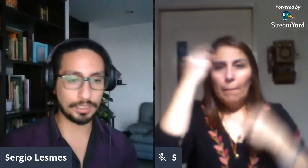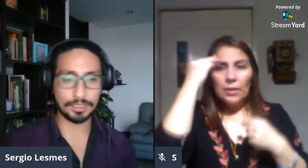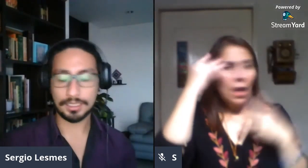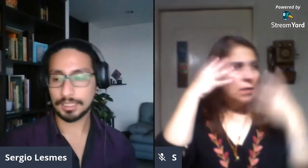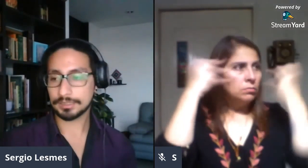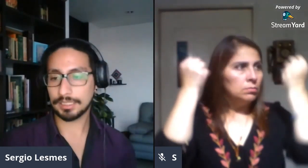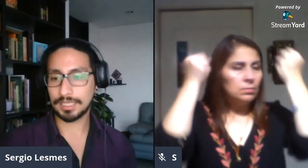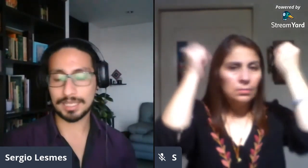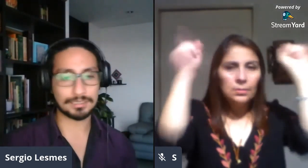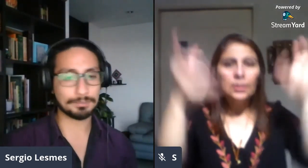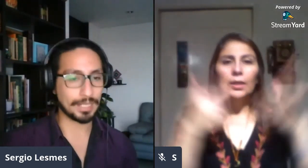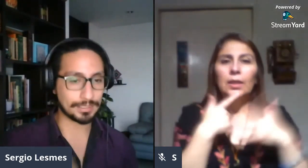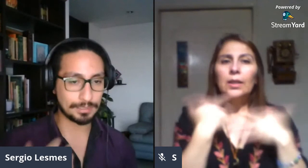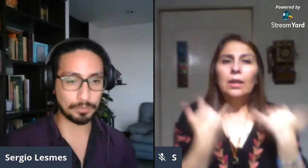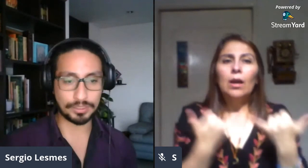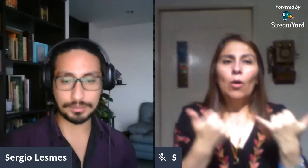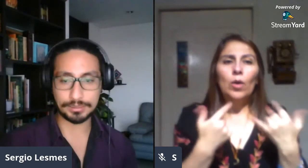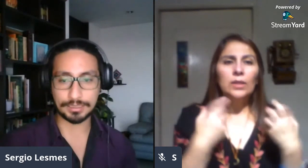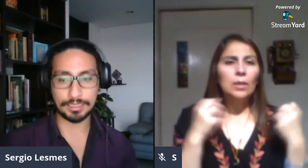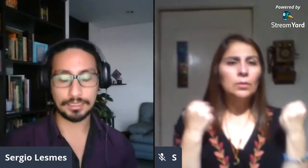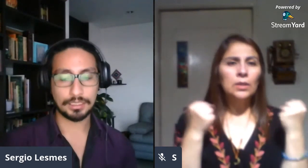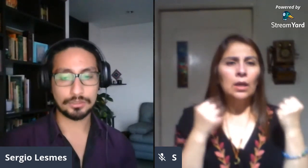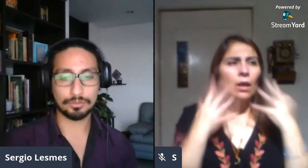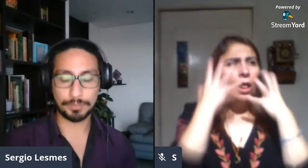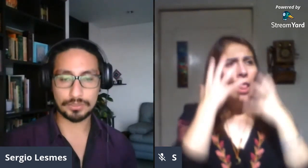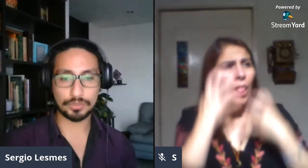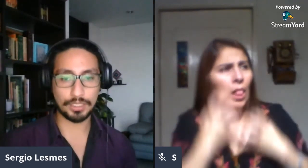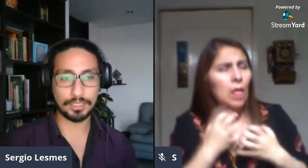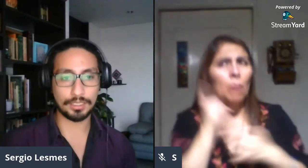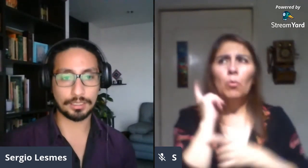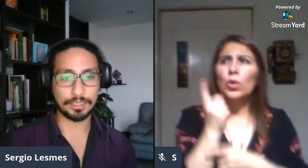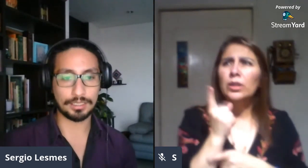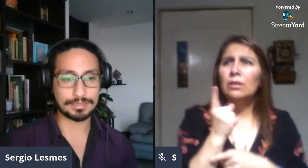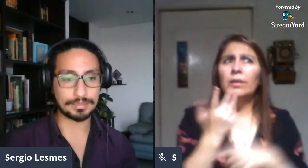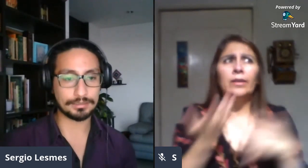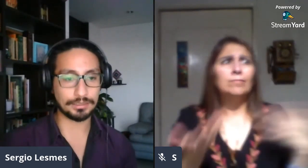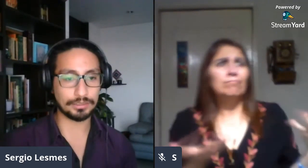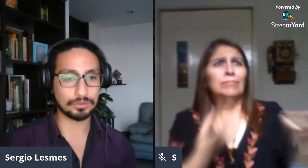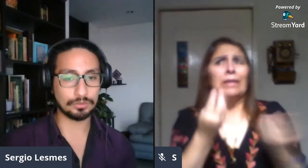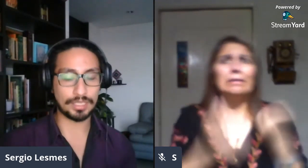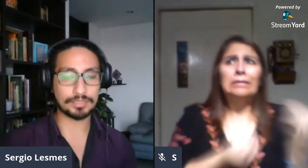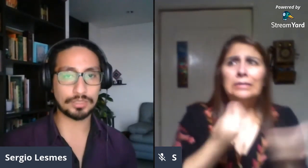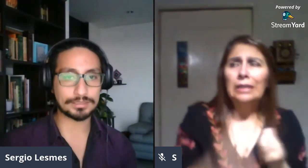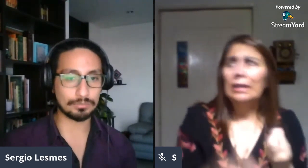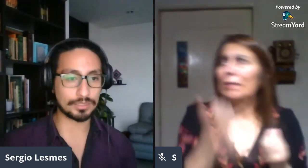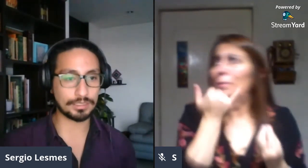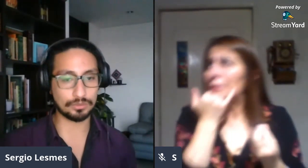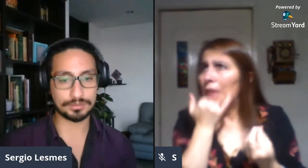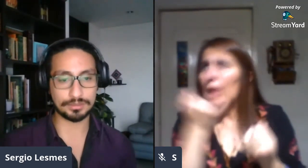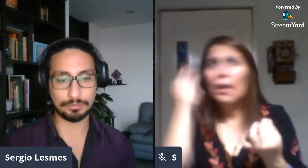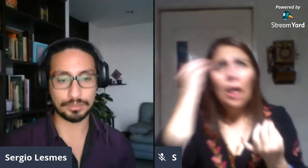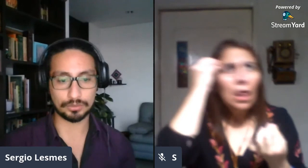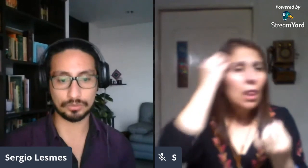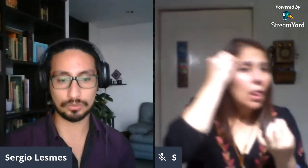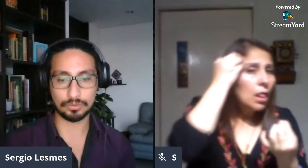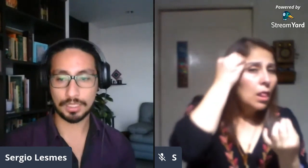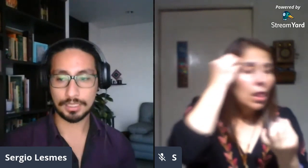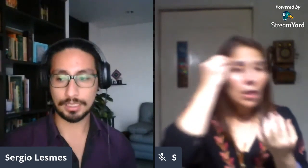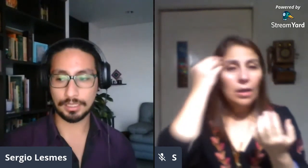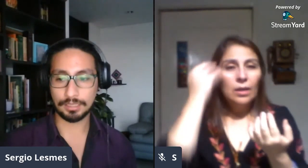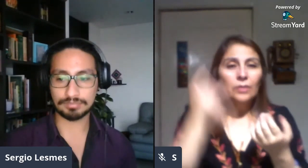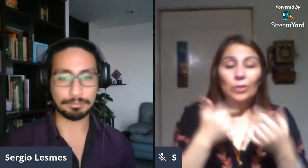al borde de la desesperanza política. Yo pienso que en ese sentido, esto que estamos haciendo en este